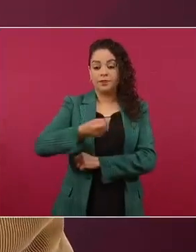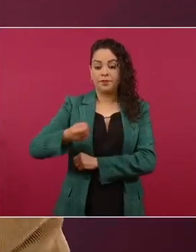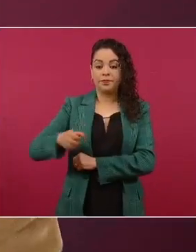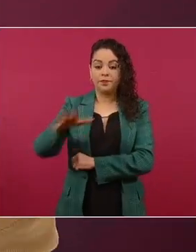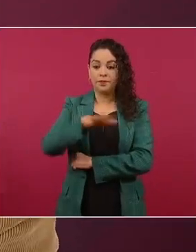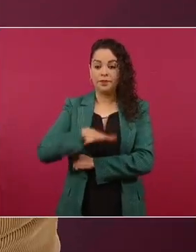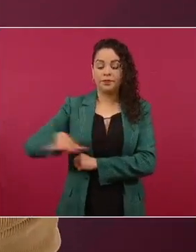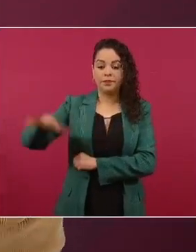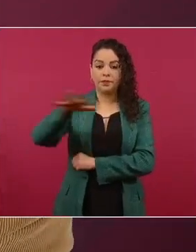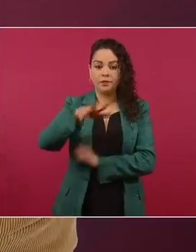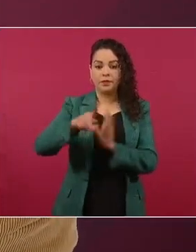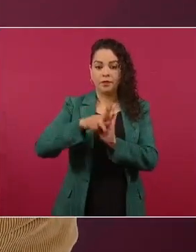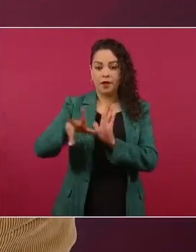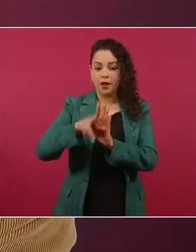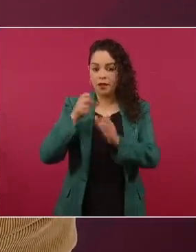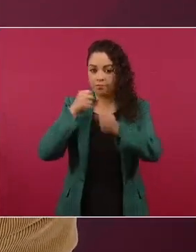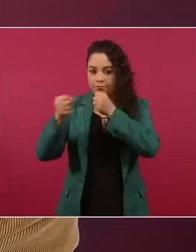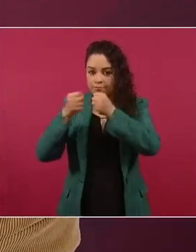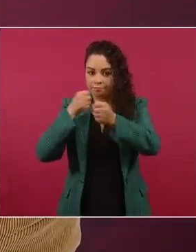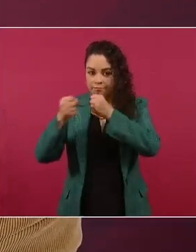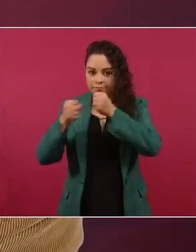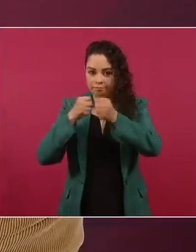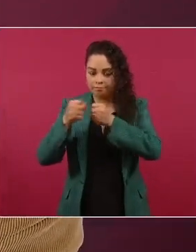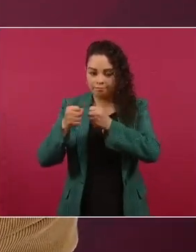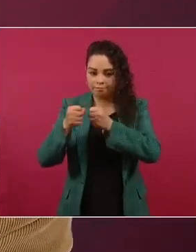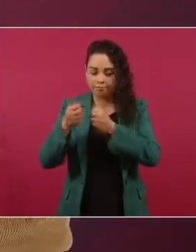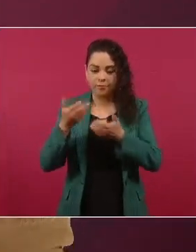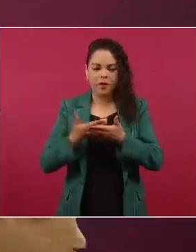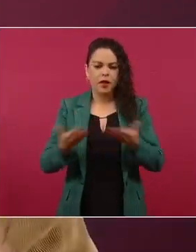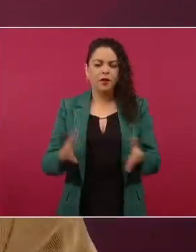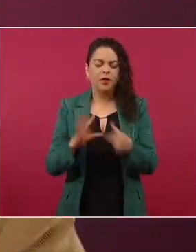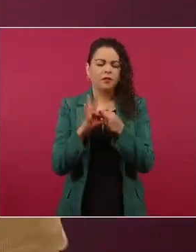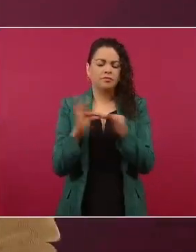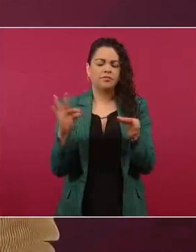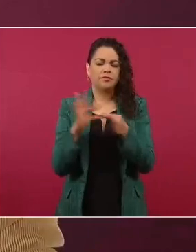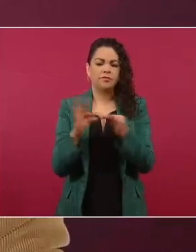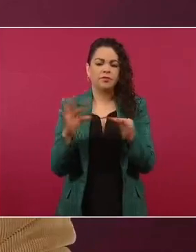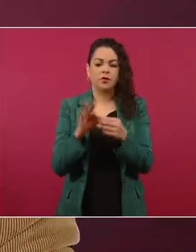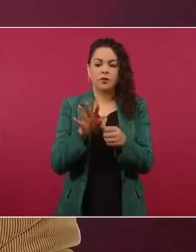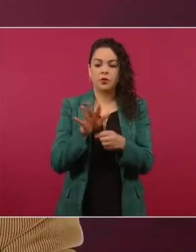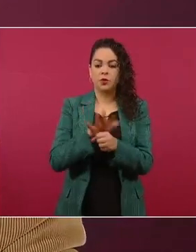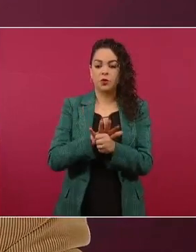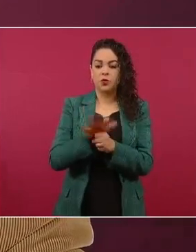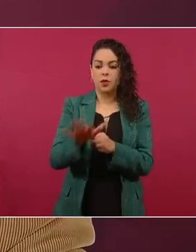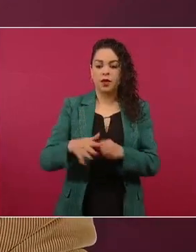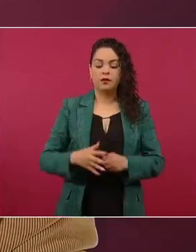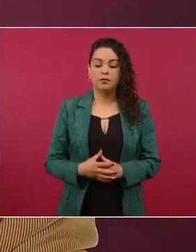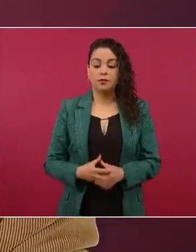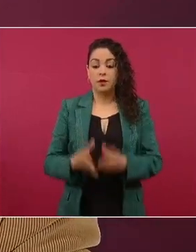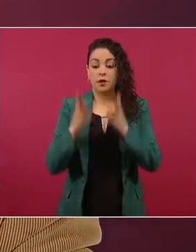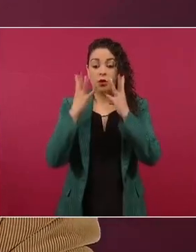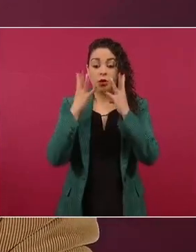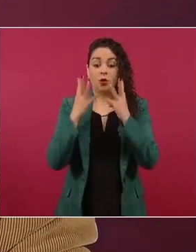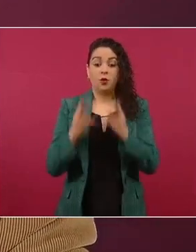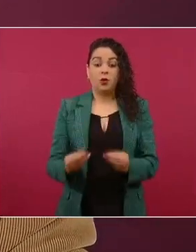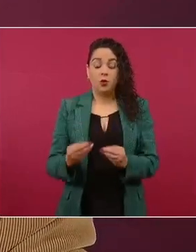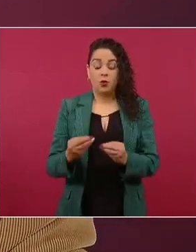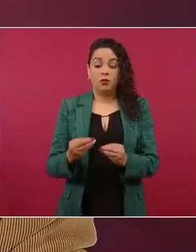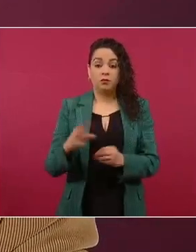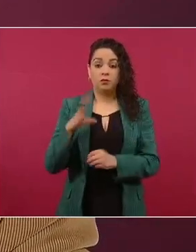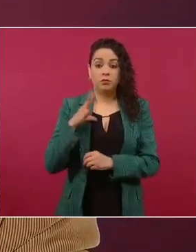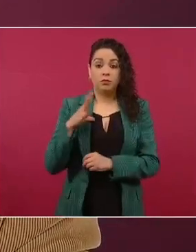medios. Daremos cuenta de alguna manera, el universo de